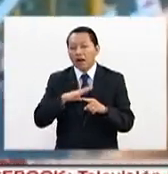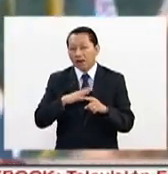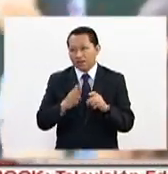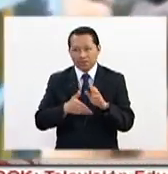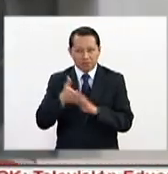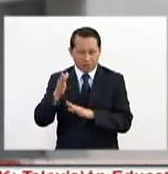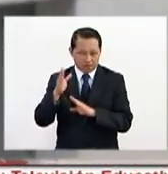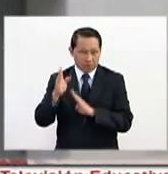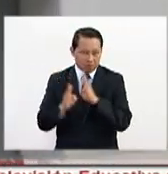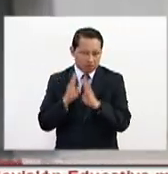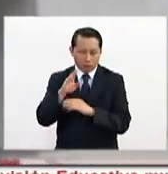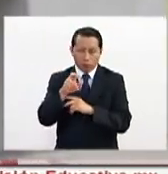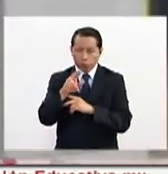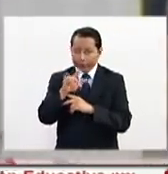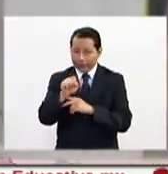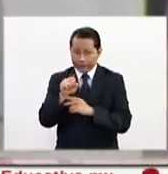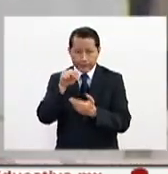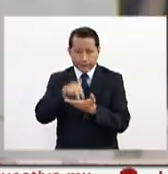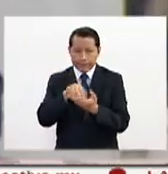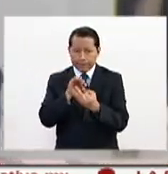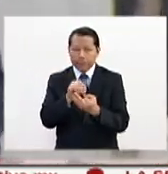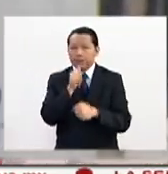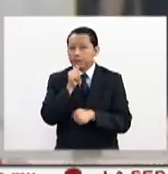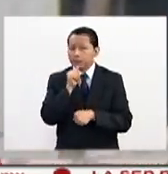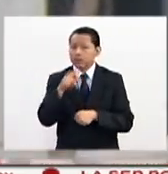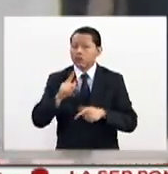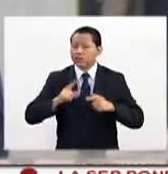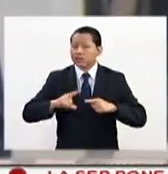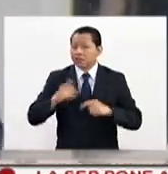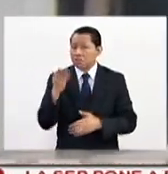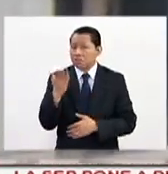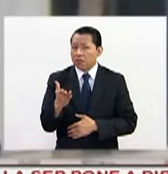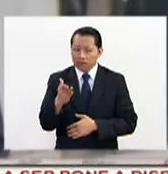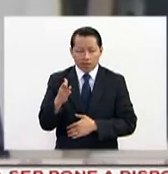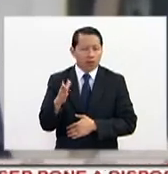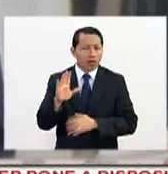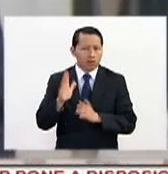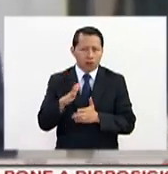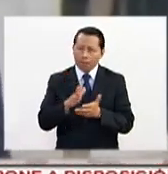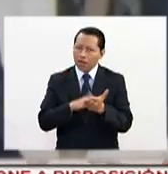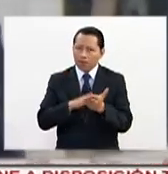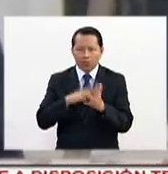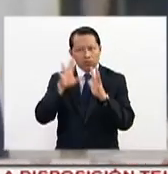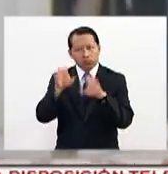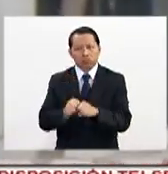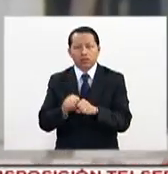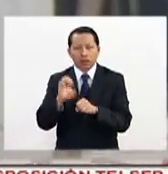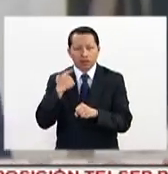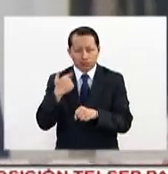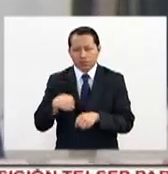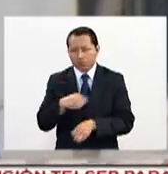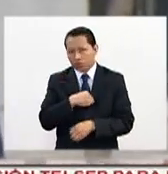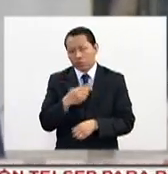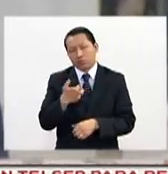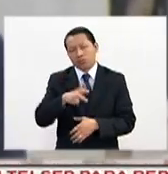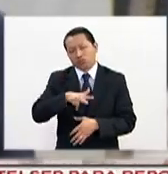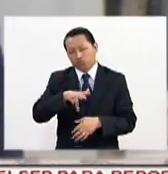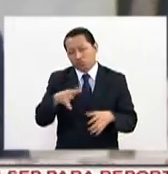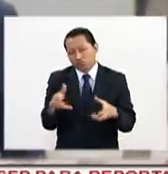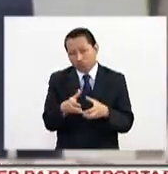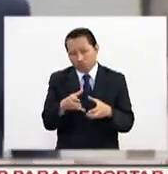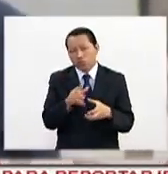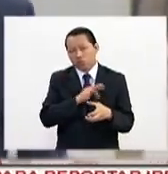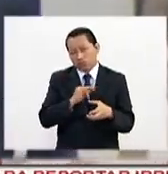en Bruselas han declarado. Sin embargo, la Fiscalía pidió una orden de detención para los exmiembros de la Generalitat que